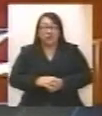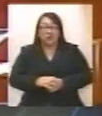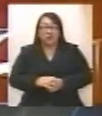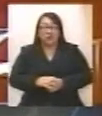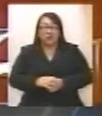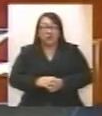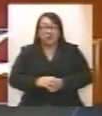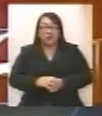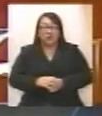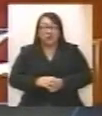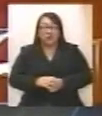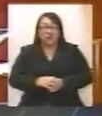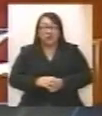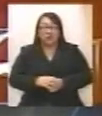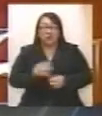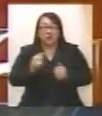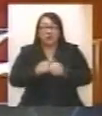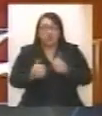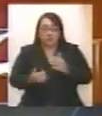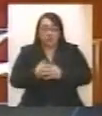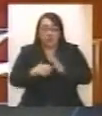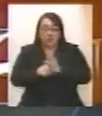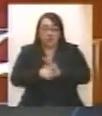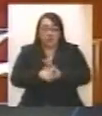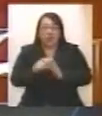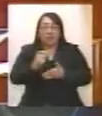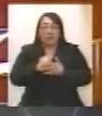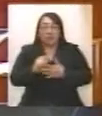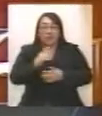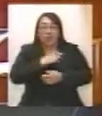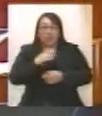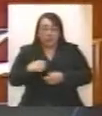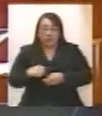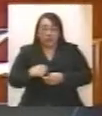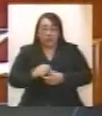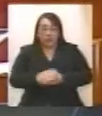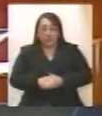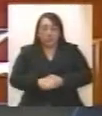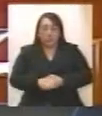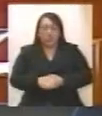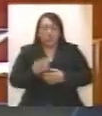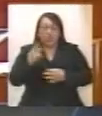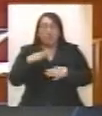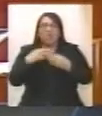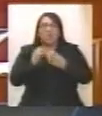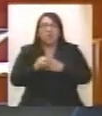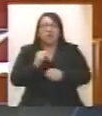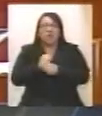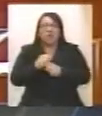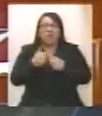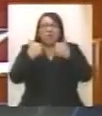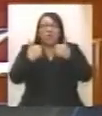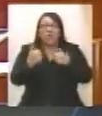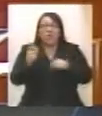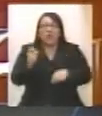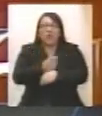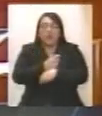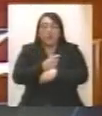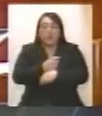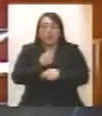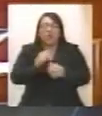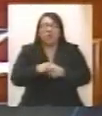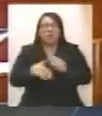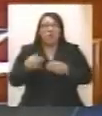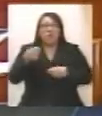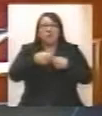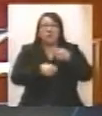Adicionalmente, se aprobó una nueva ley de contrataciones del Estado con el objetivo de agilizar de una forma eficiente y rápida la